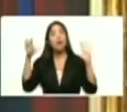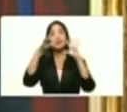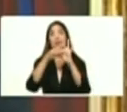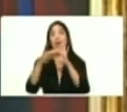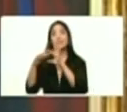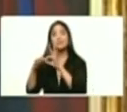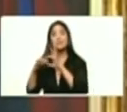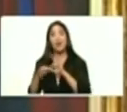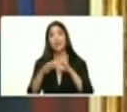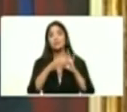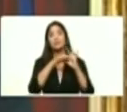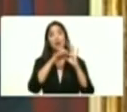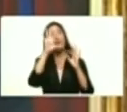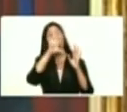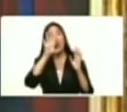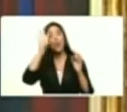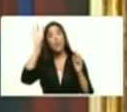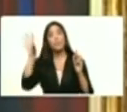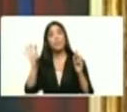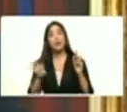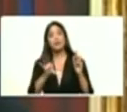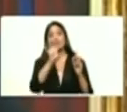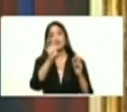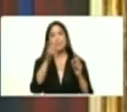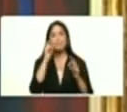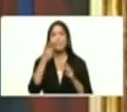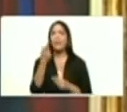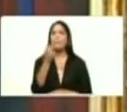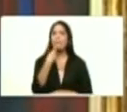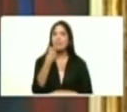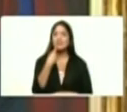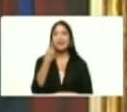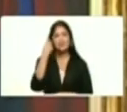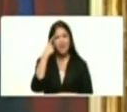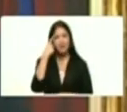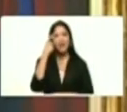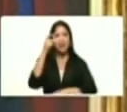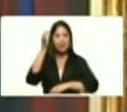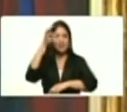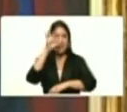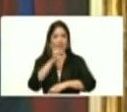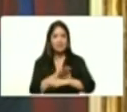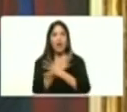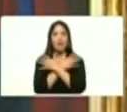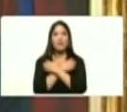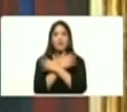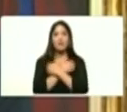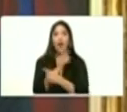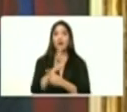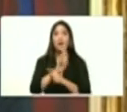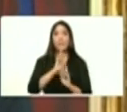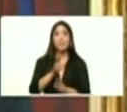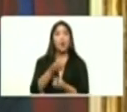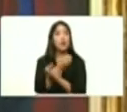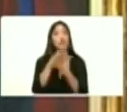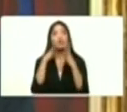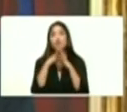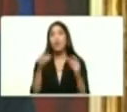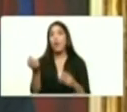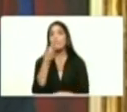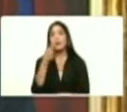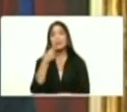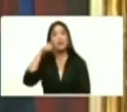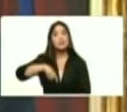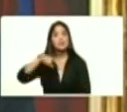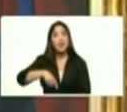nuestros hermanos del mundo, bueno, fíjense ustedes, las medicinas del Zika, las trajimos en 72 horas, todas las medicinas que hacía